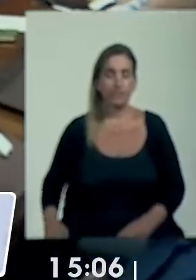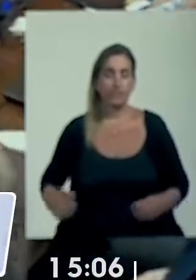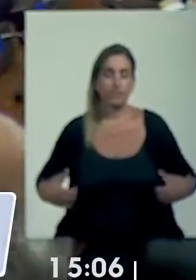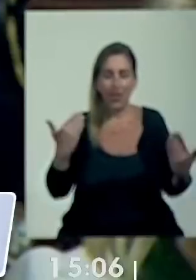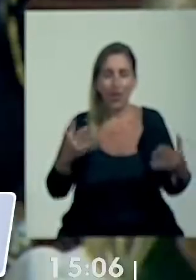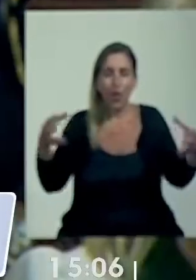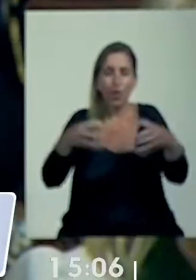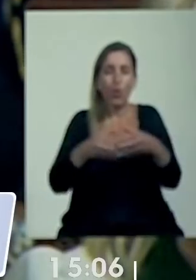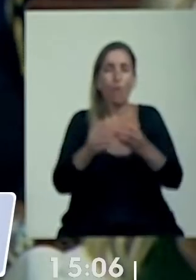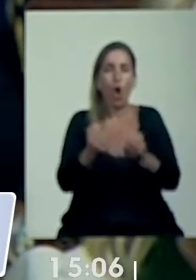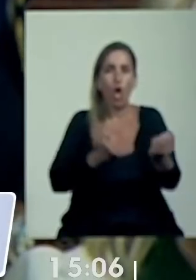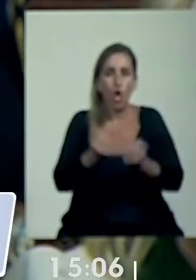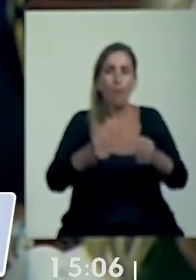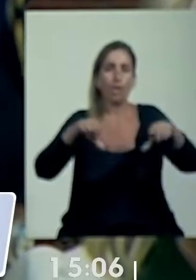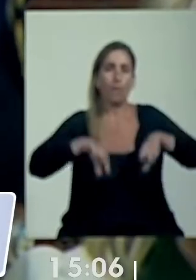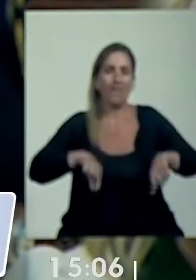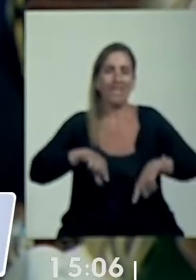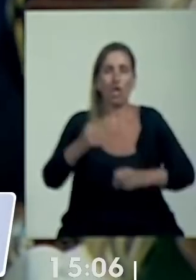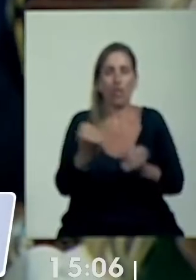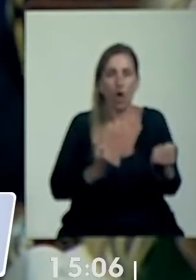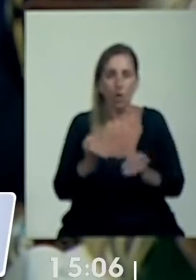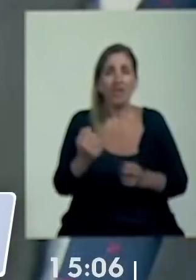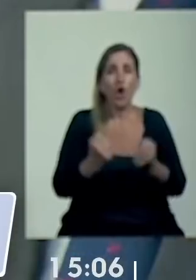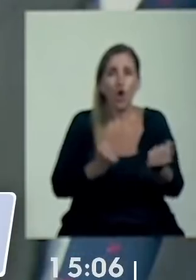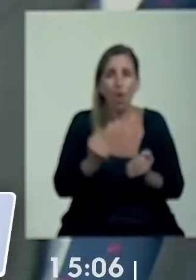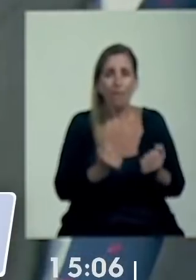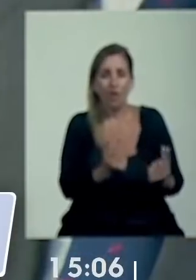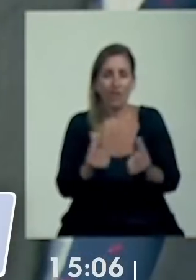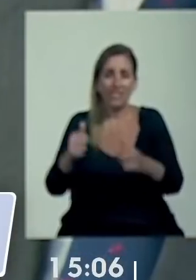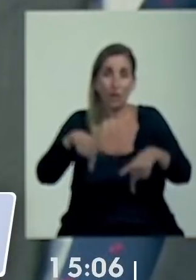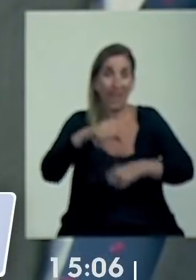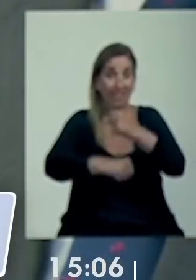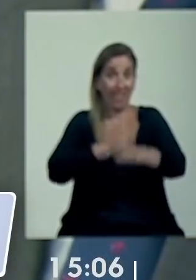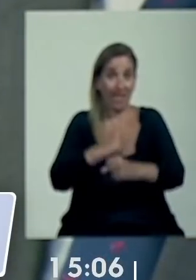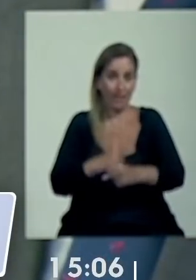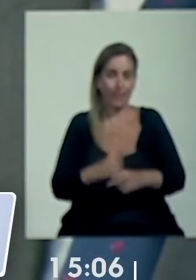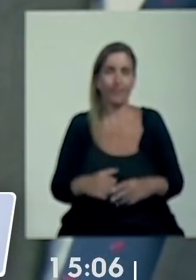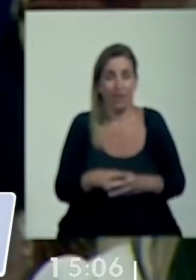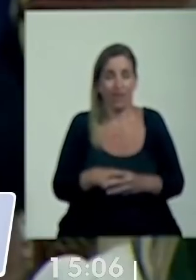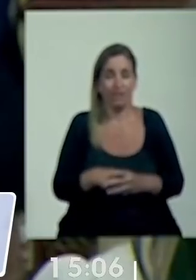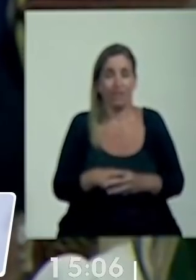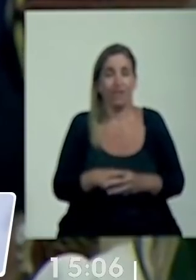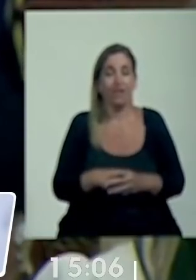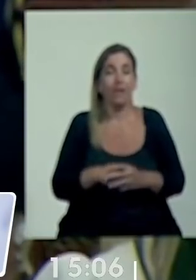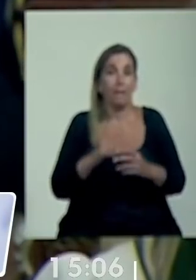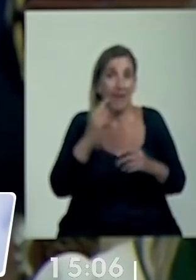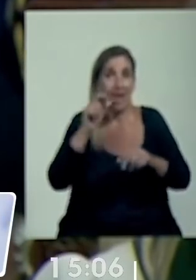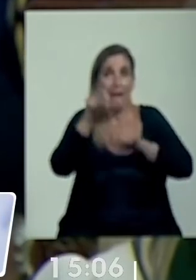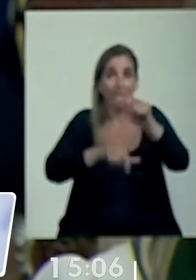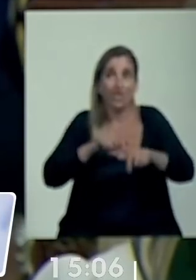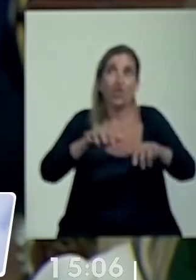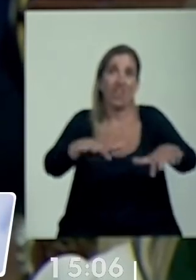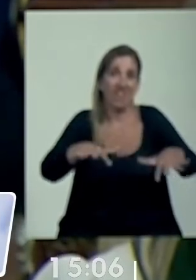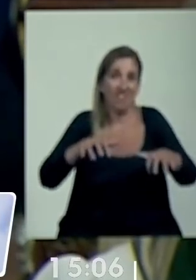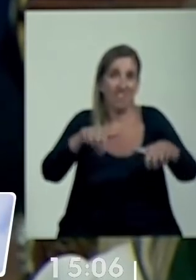día o faltó no no estaba pasivo y que voto voto cómo aguanta yo es una garantía básica la transparencia para saber qué